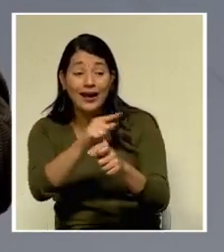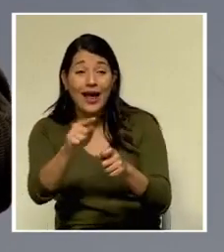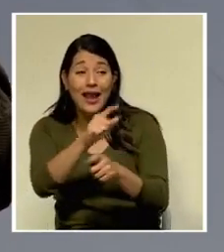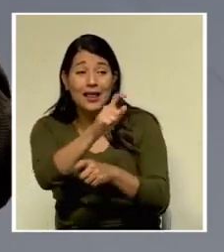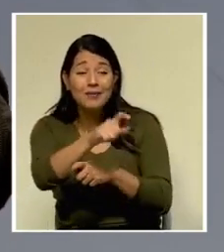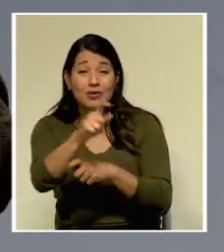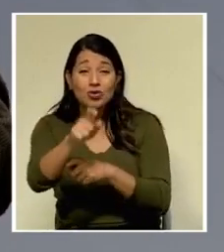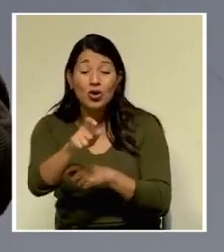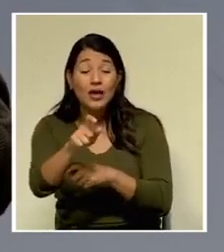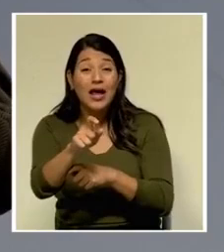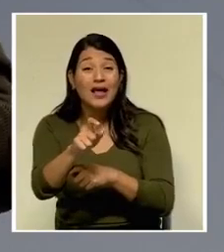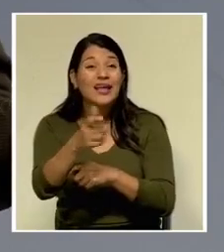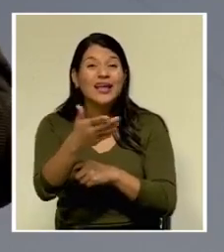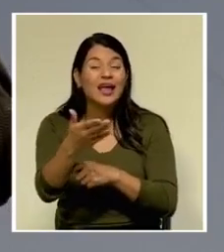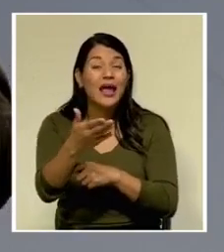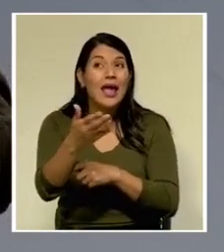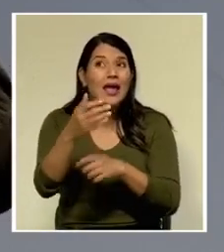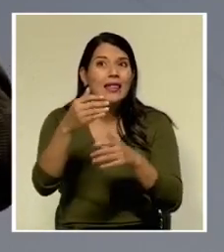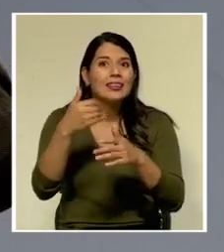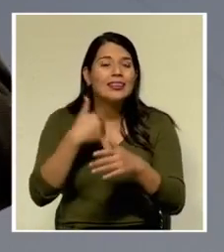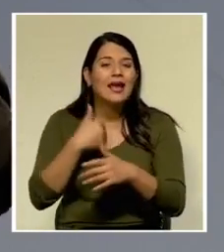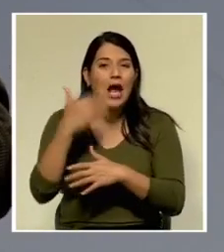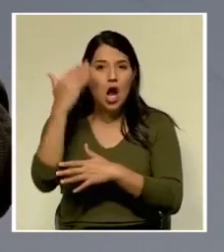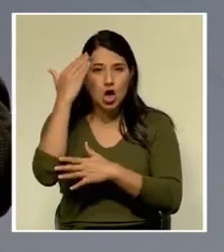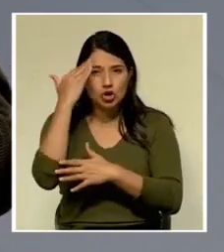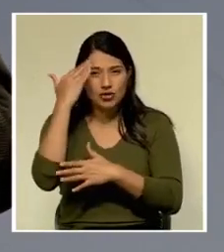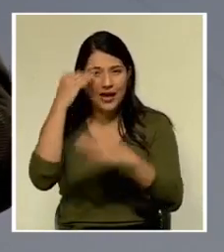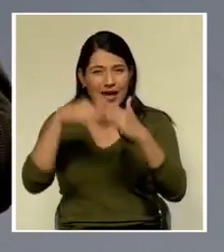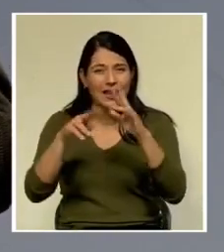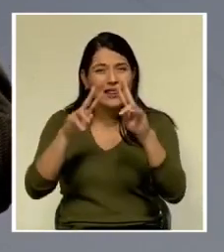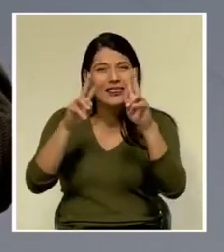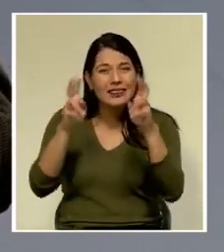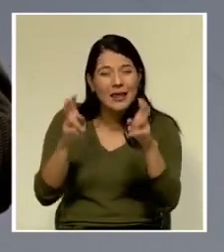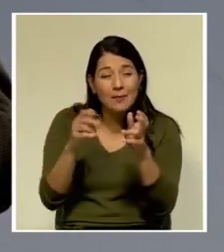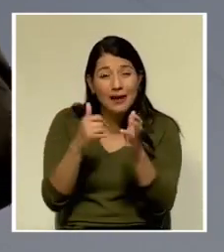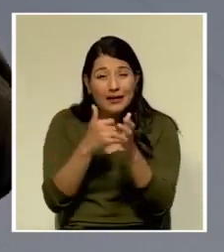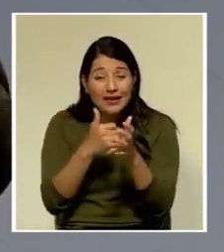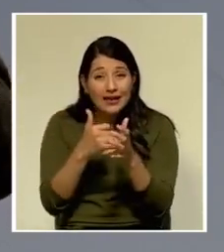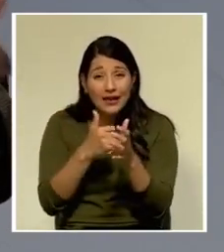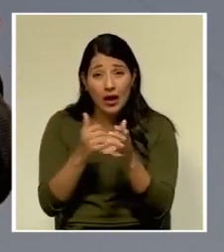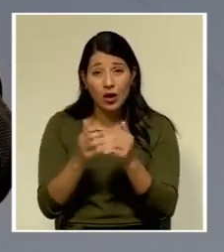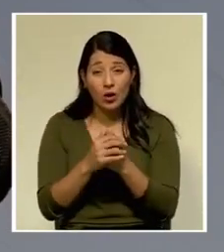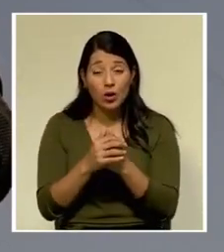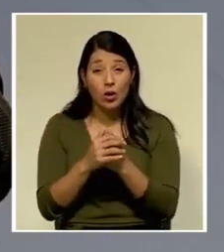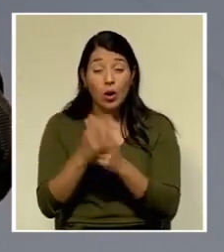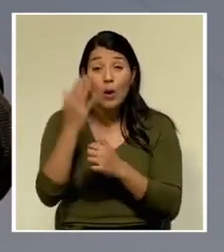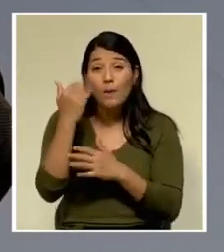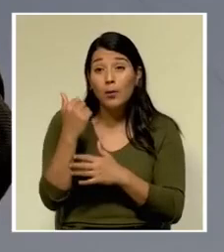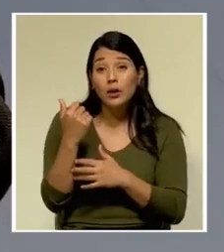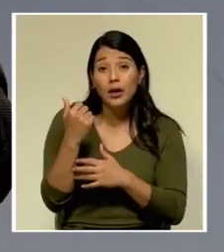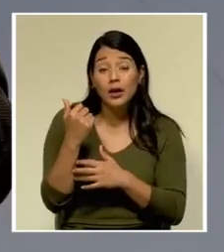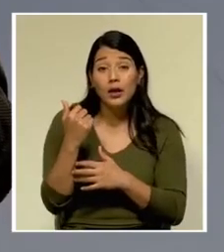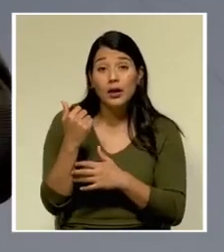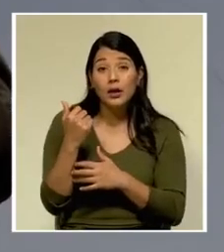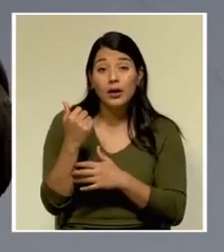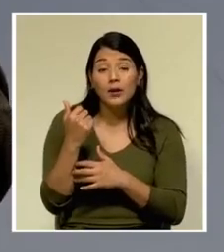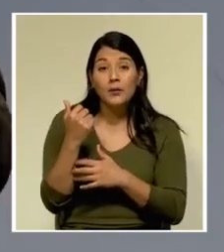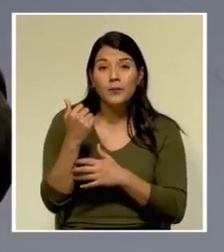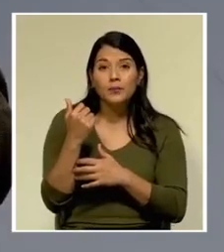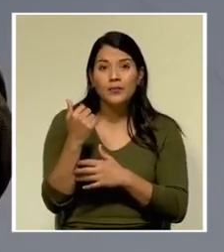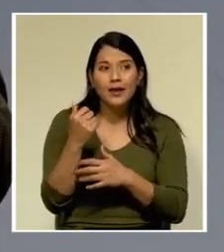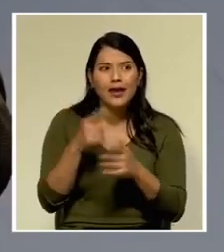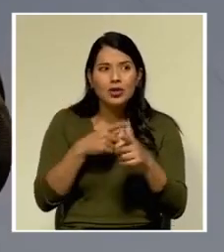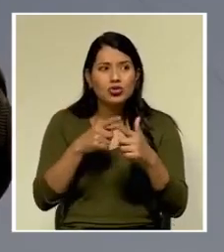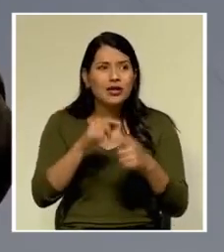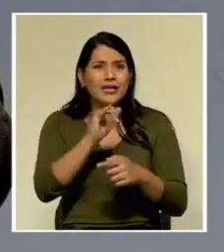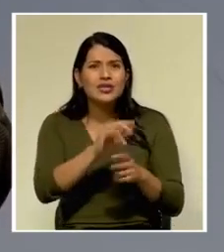conocimiento de aquellos aspectos que resultan particularmente sensibles para lo que se ventila en un proceso electoral, y esos temas